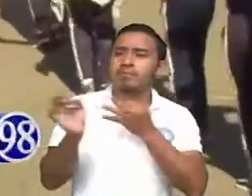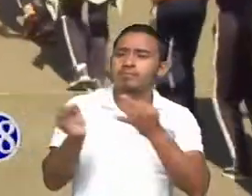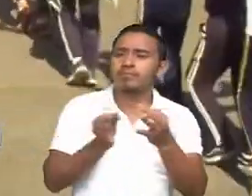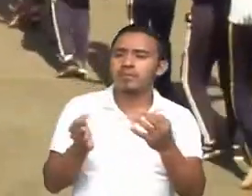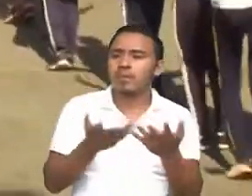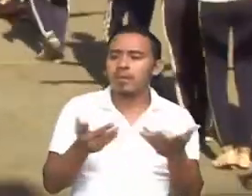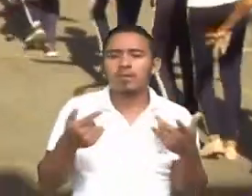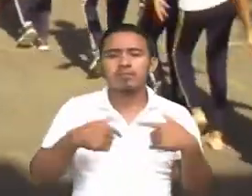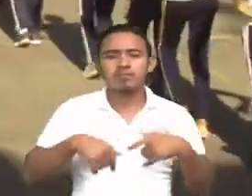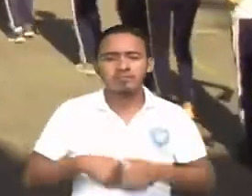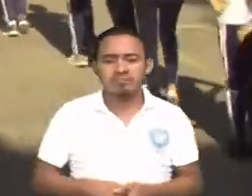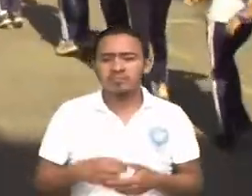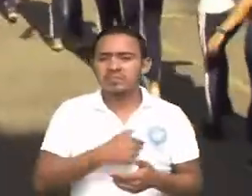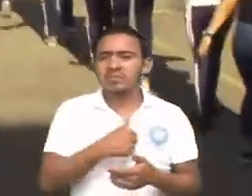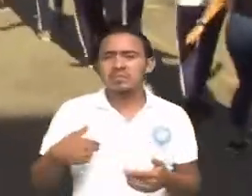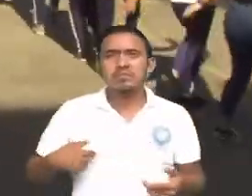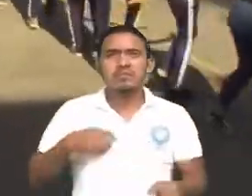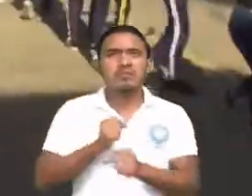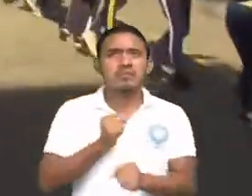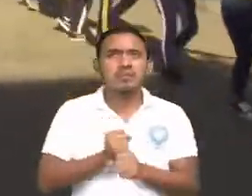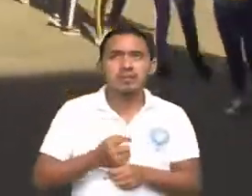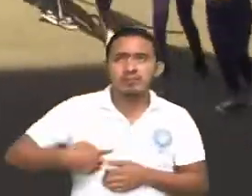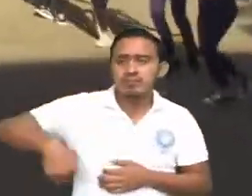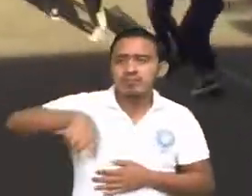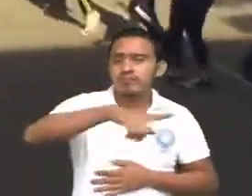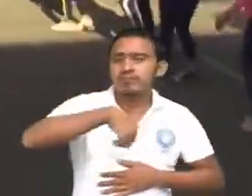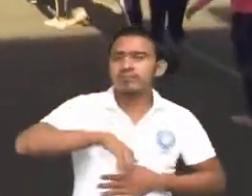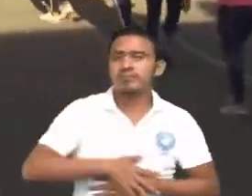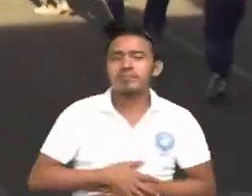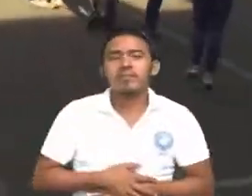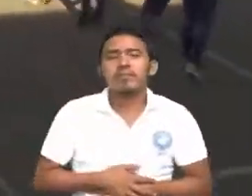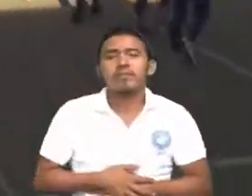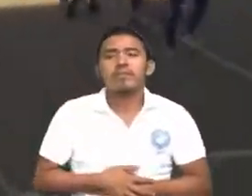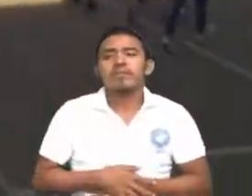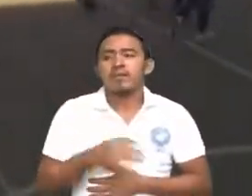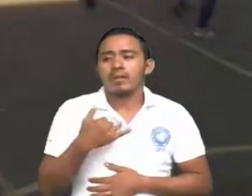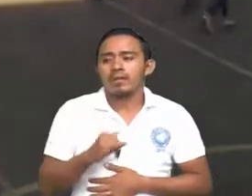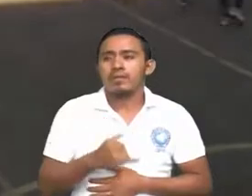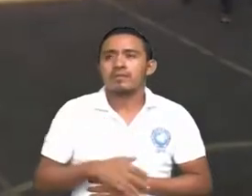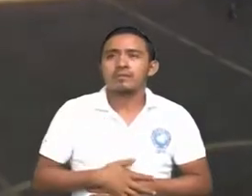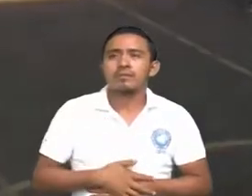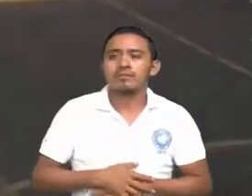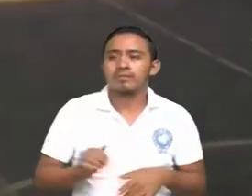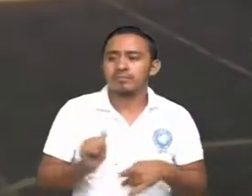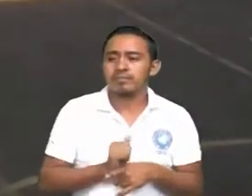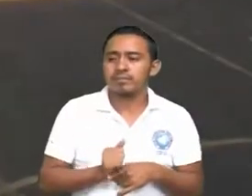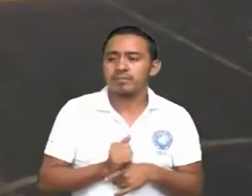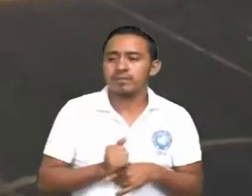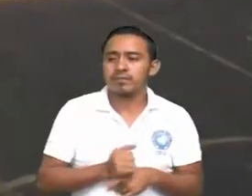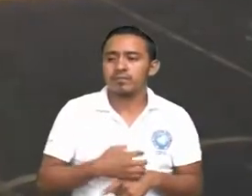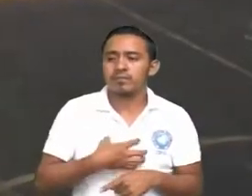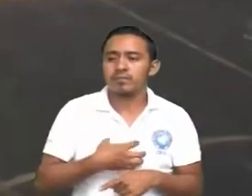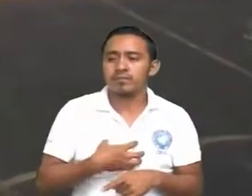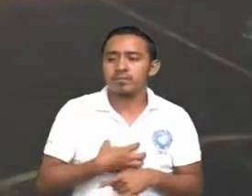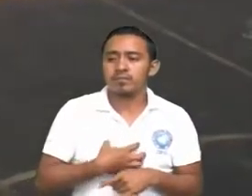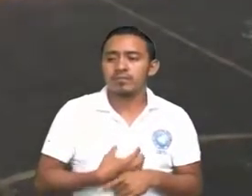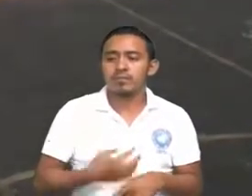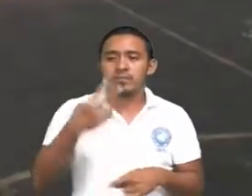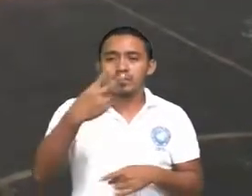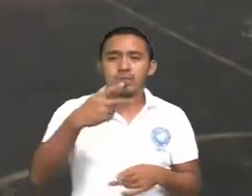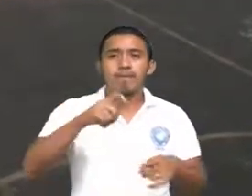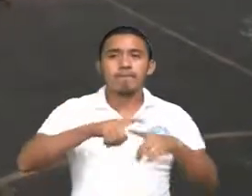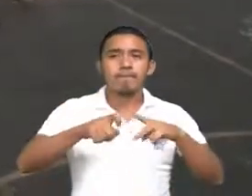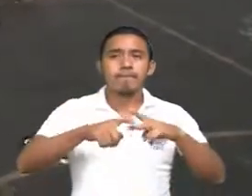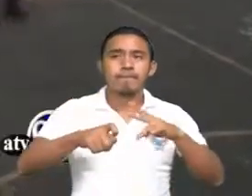del montaje, Denis, que estás trabajando con estos muchachos. Sí, se practicó alrededor de 2 meses más o menos, ¿verdad? Llevan practicando los muchachos, sí, casi